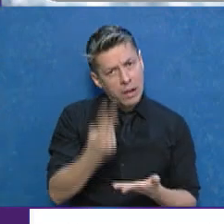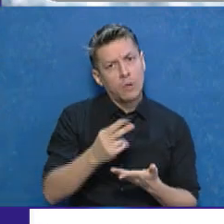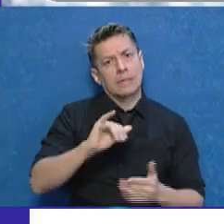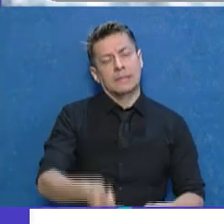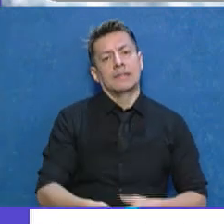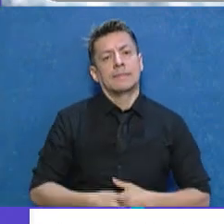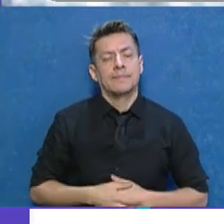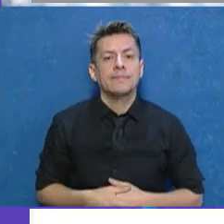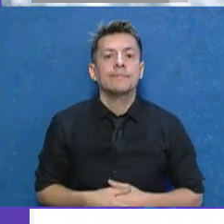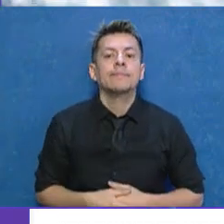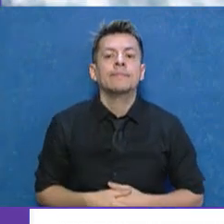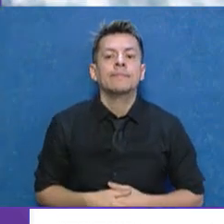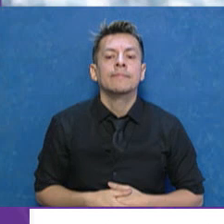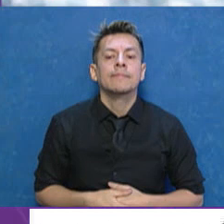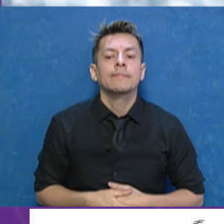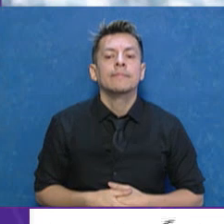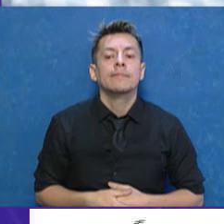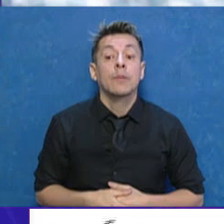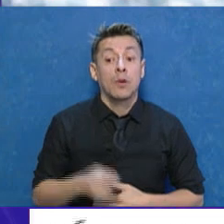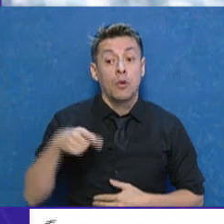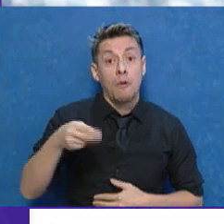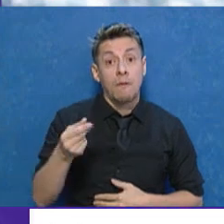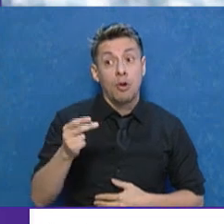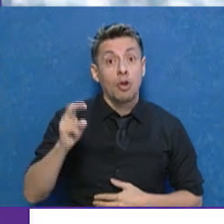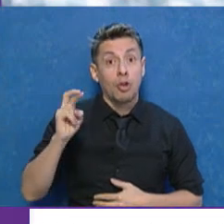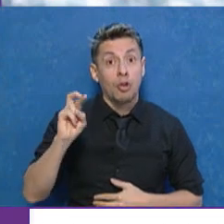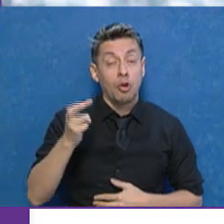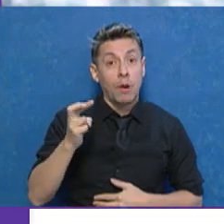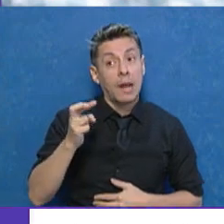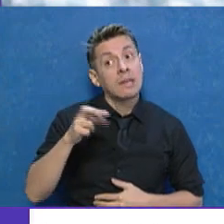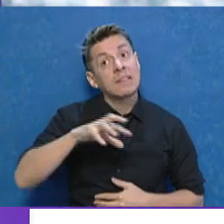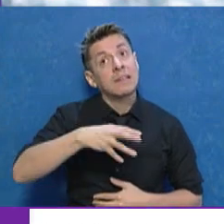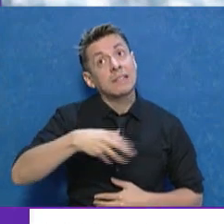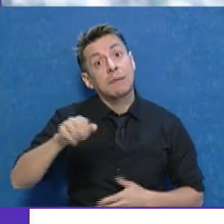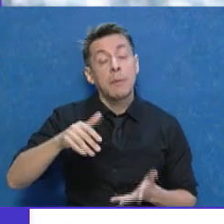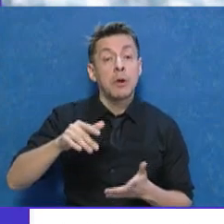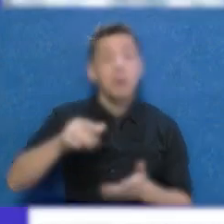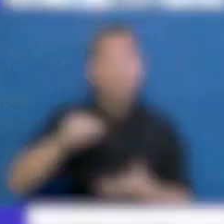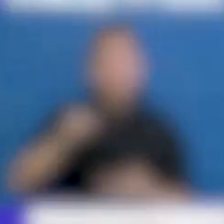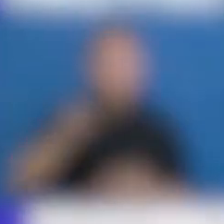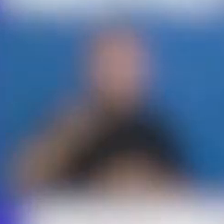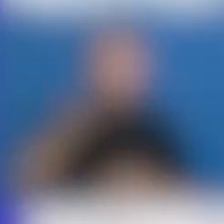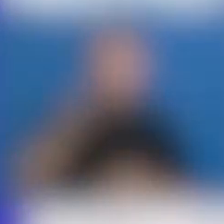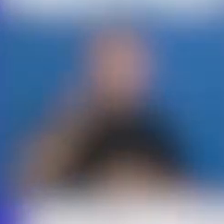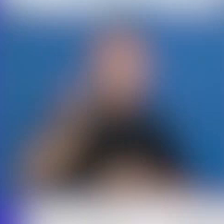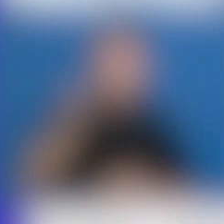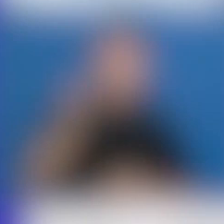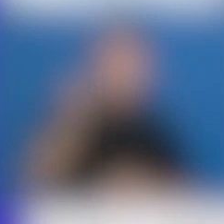llevado al dólar actualizado, al dólar de hoy, se han llevado aproximadamente 20 millones, han sacado 20 millones.